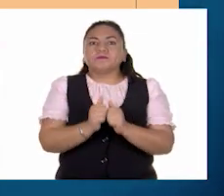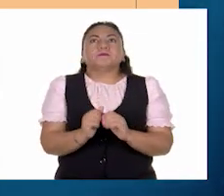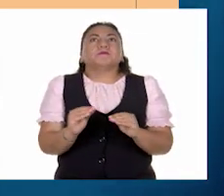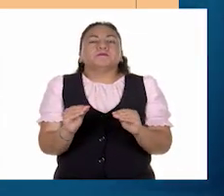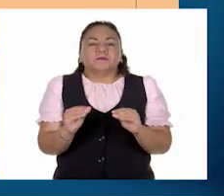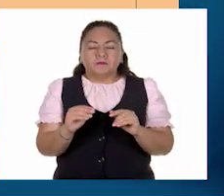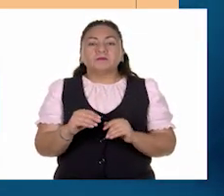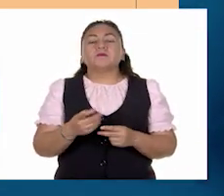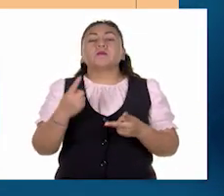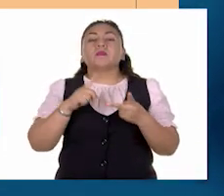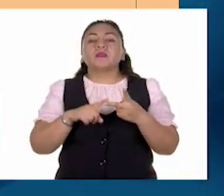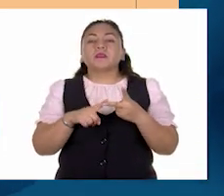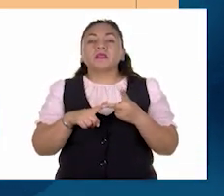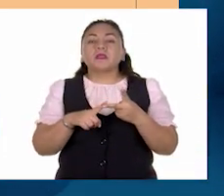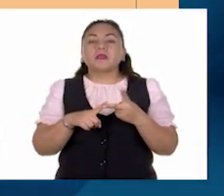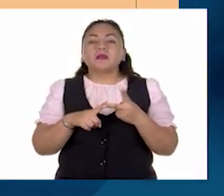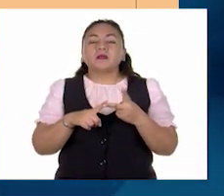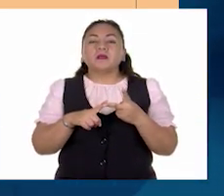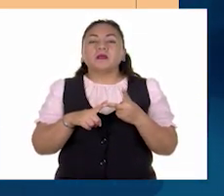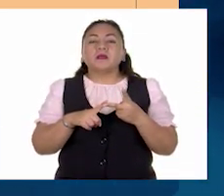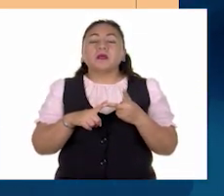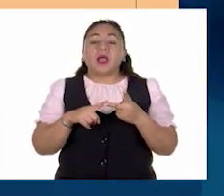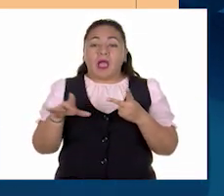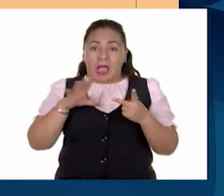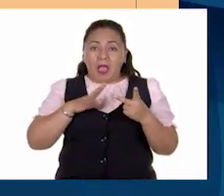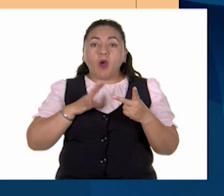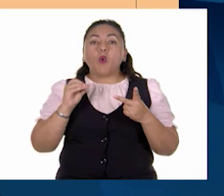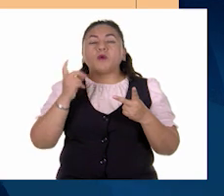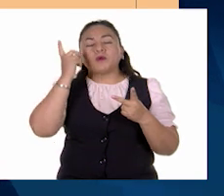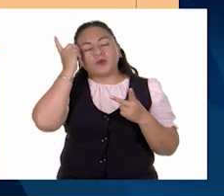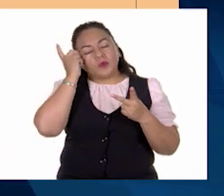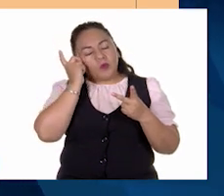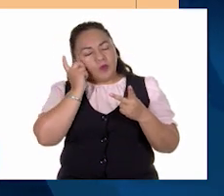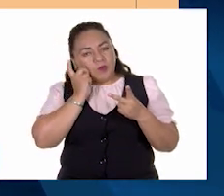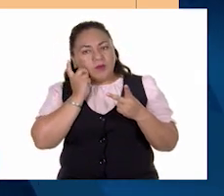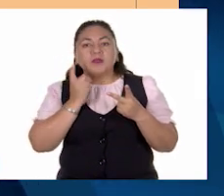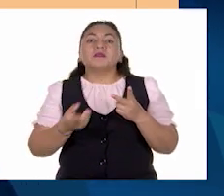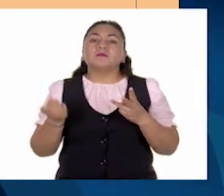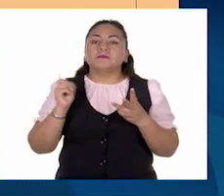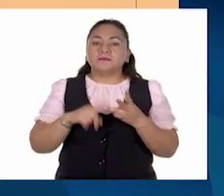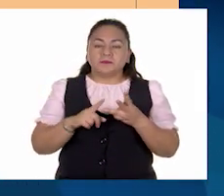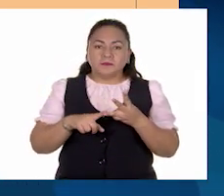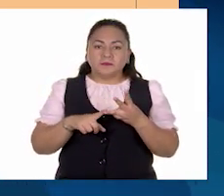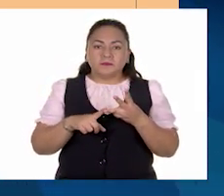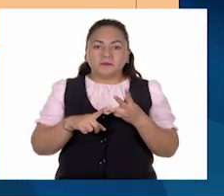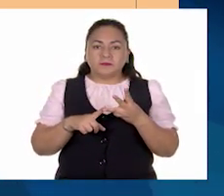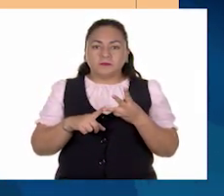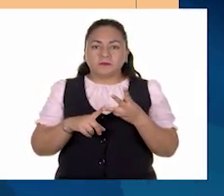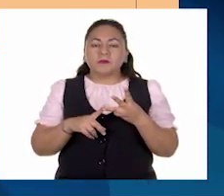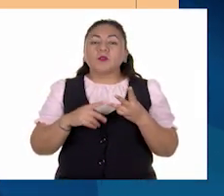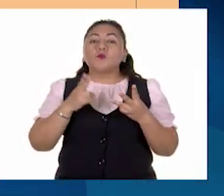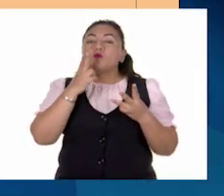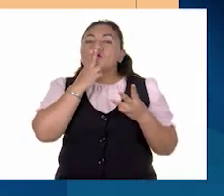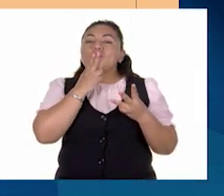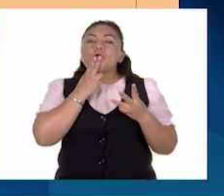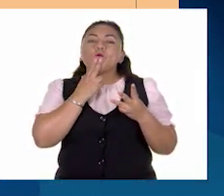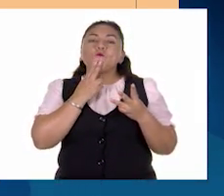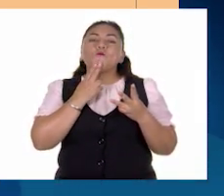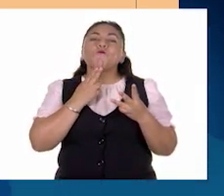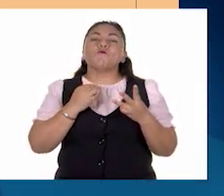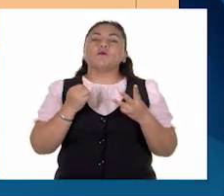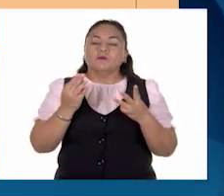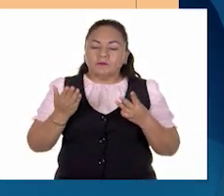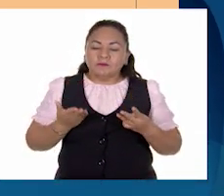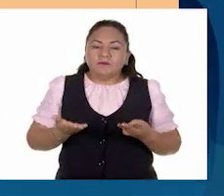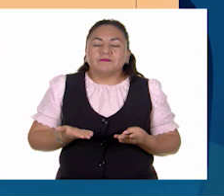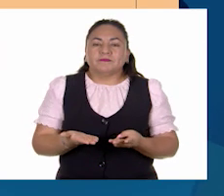2. Que está o se queda dormido. 3. Dulce casero cocido al